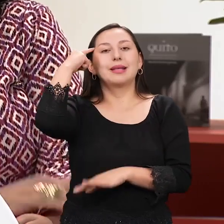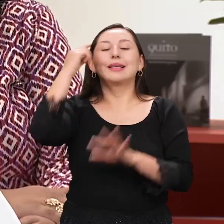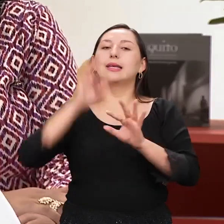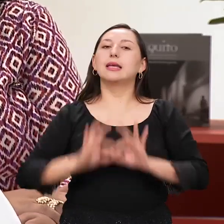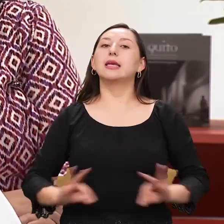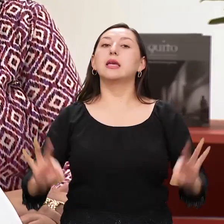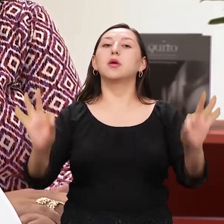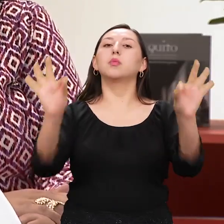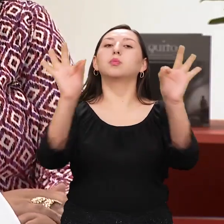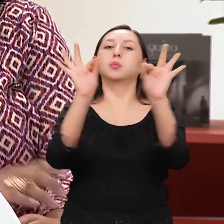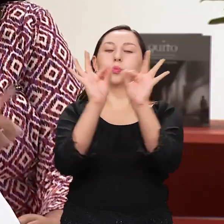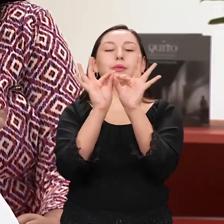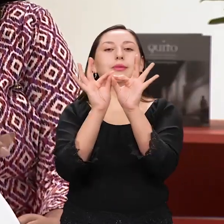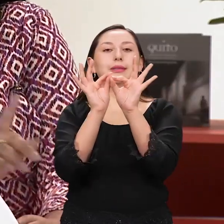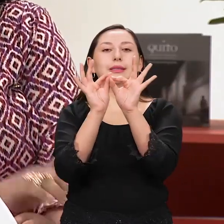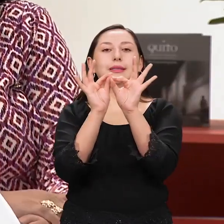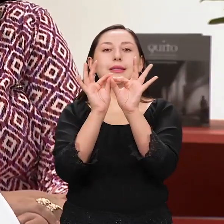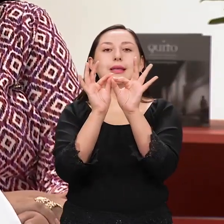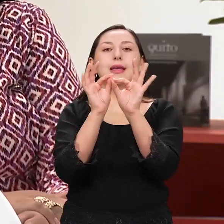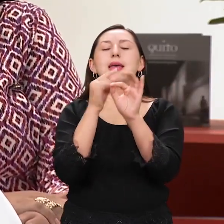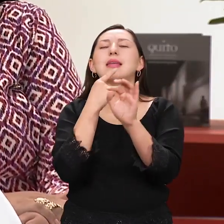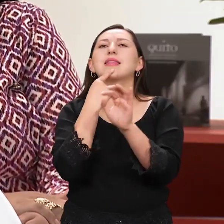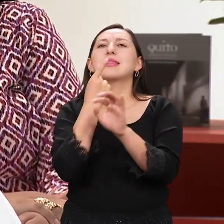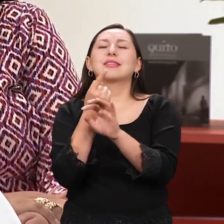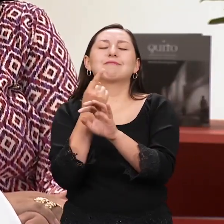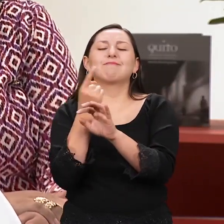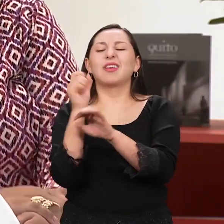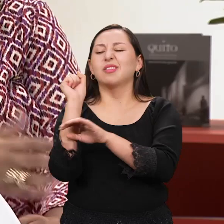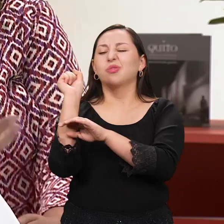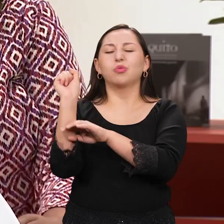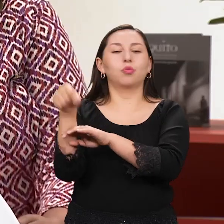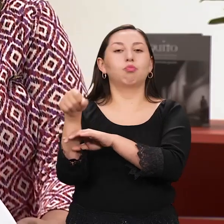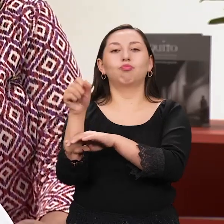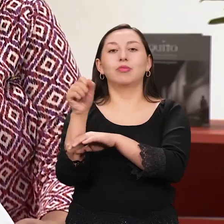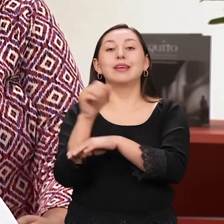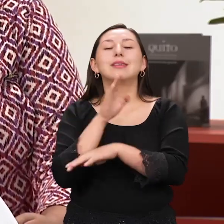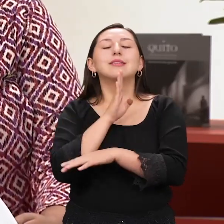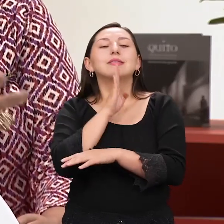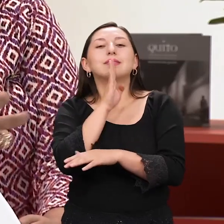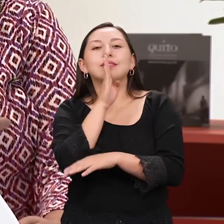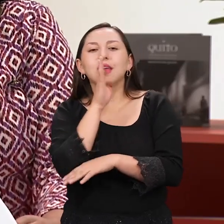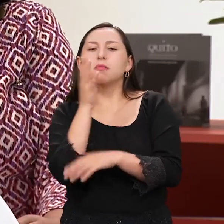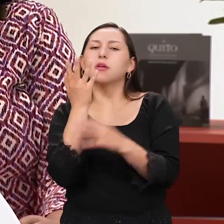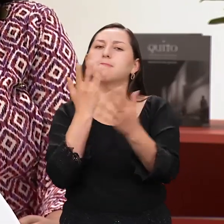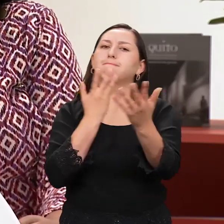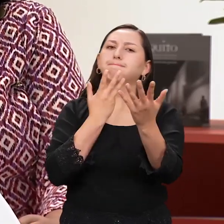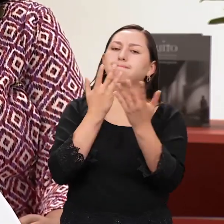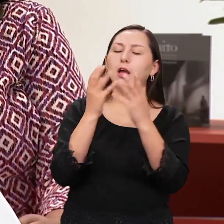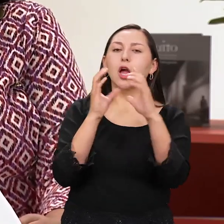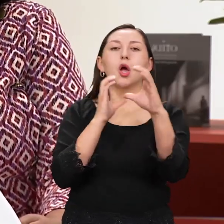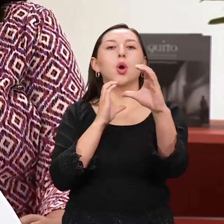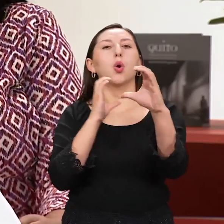más importante que debe ocurrir es la no renuncia al diálogo y al debate, porque cuando empiezas a aplicar todas estas estrategias